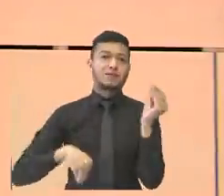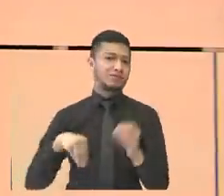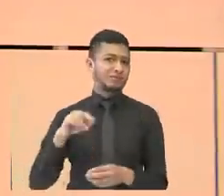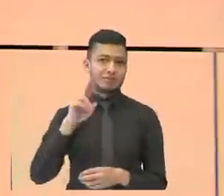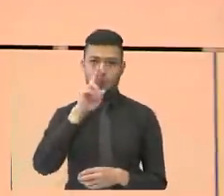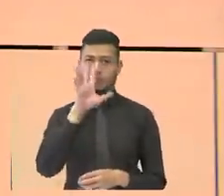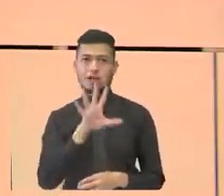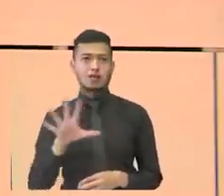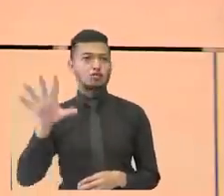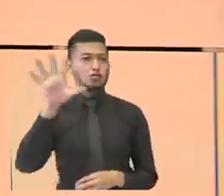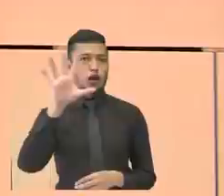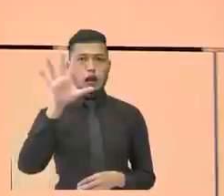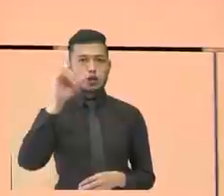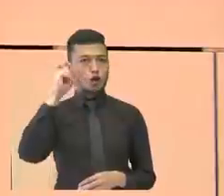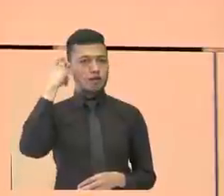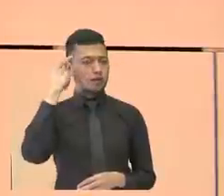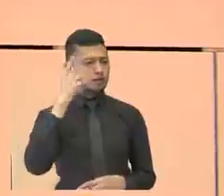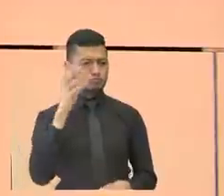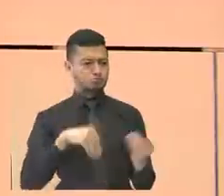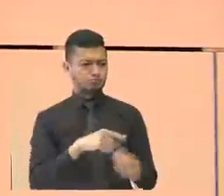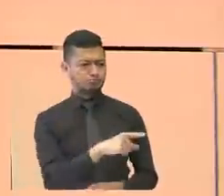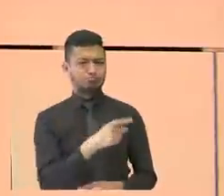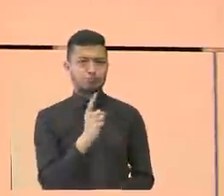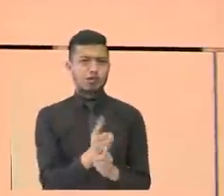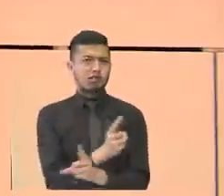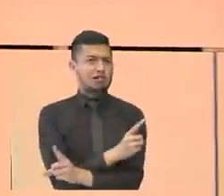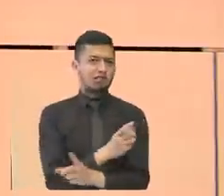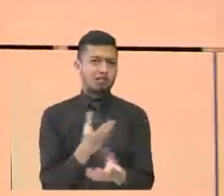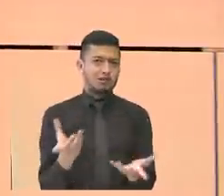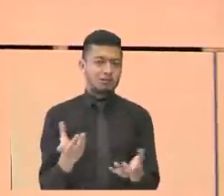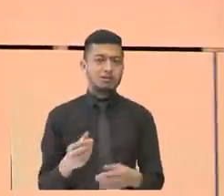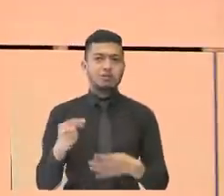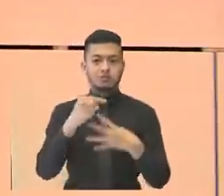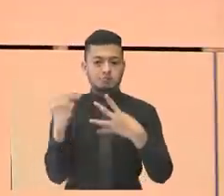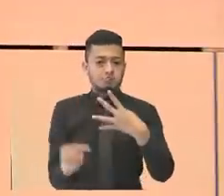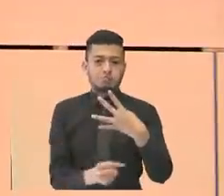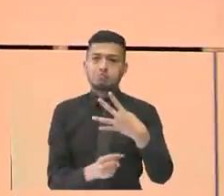declarado el incumplimiento, ¿no? Así que no cumple con nada de lo que queremos.